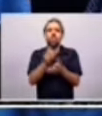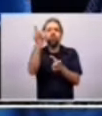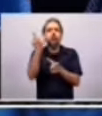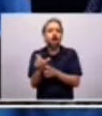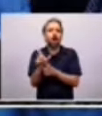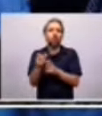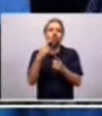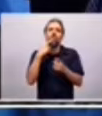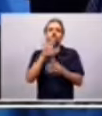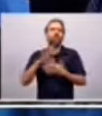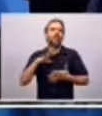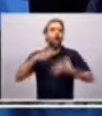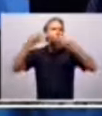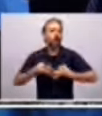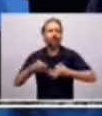acuerdo,